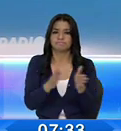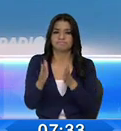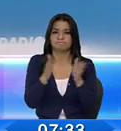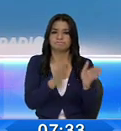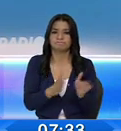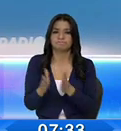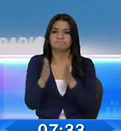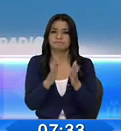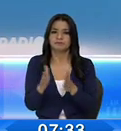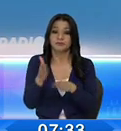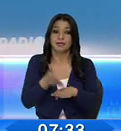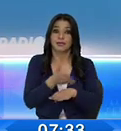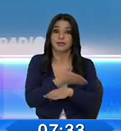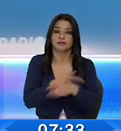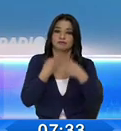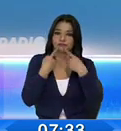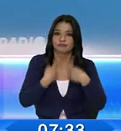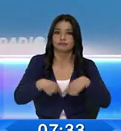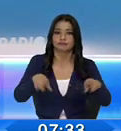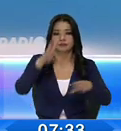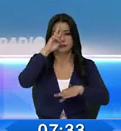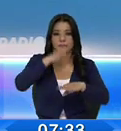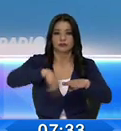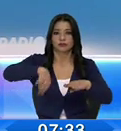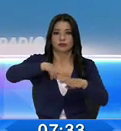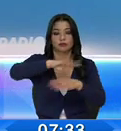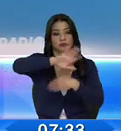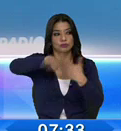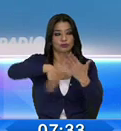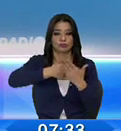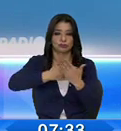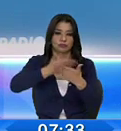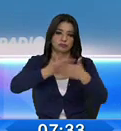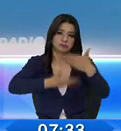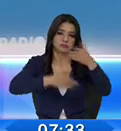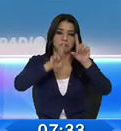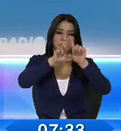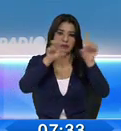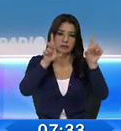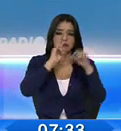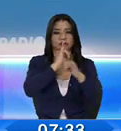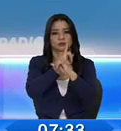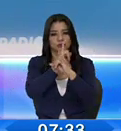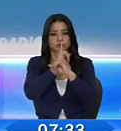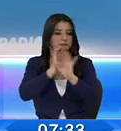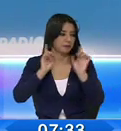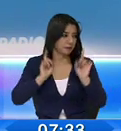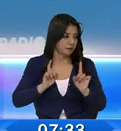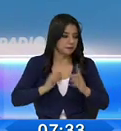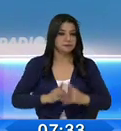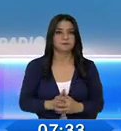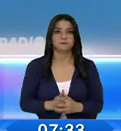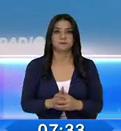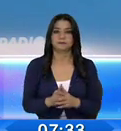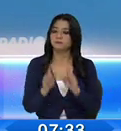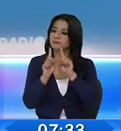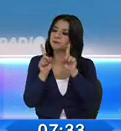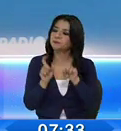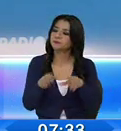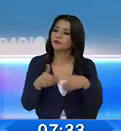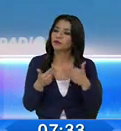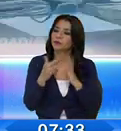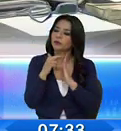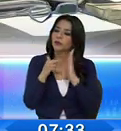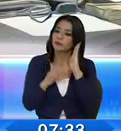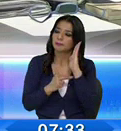socializado a nivel nacional para todas estas entidades instituciones y sectores como este el